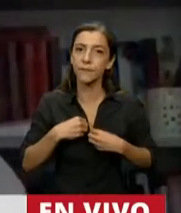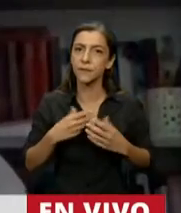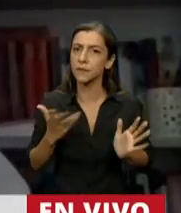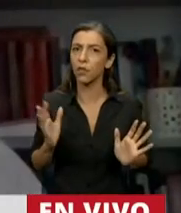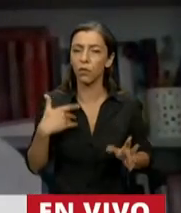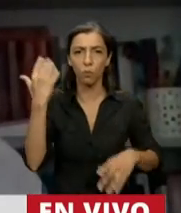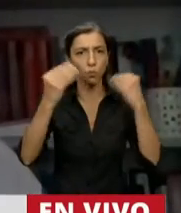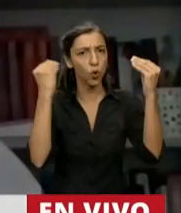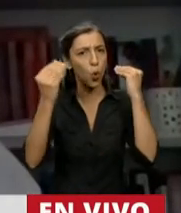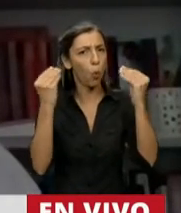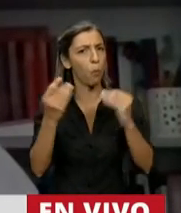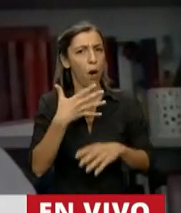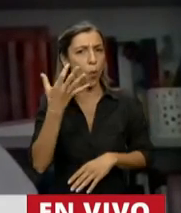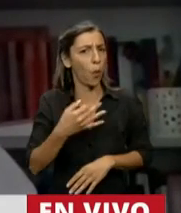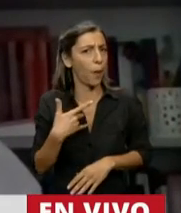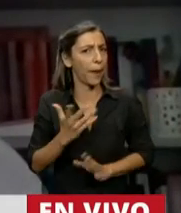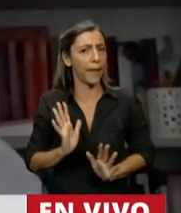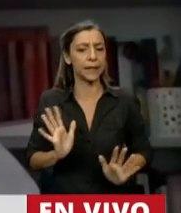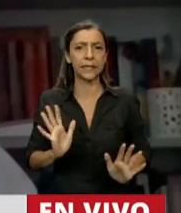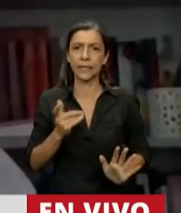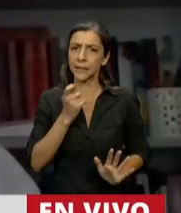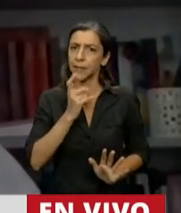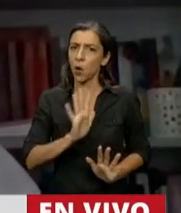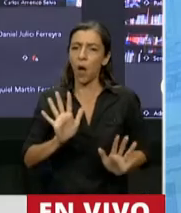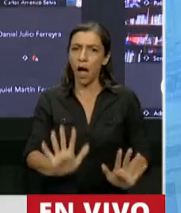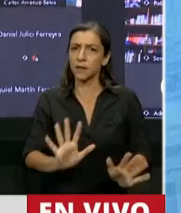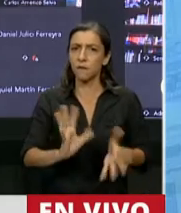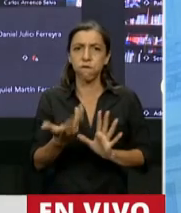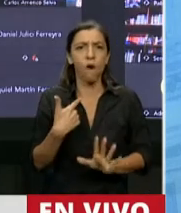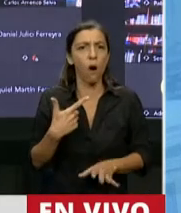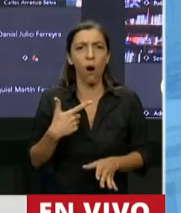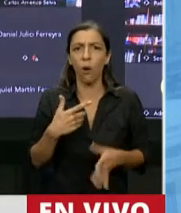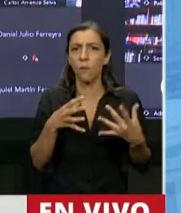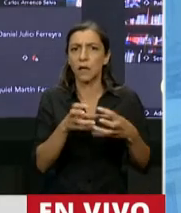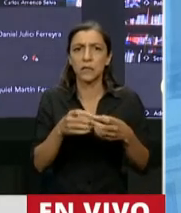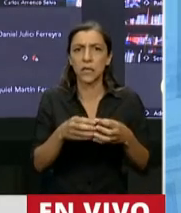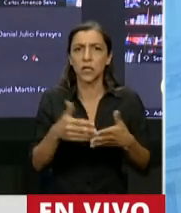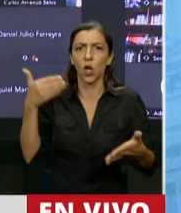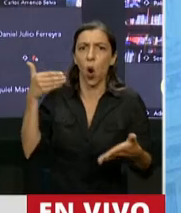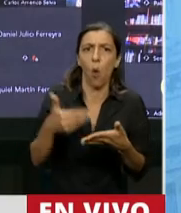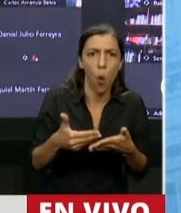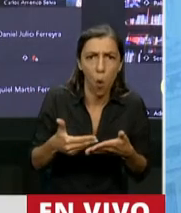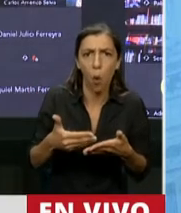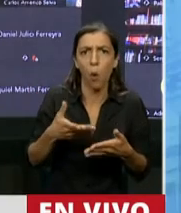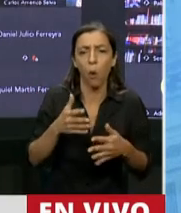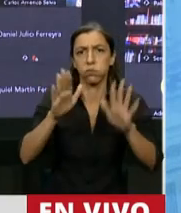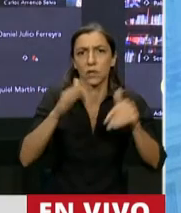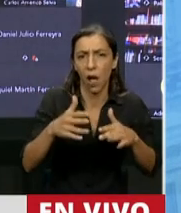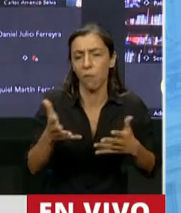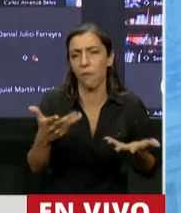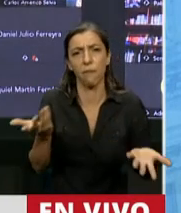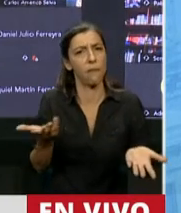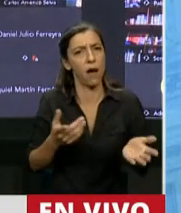sesión convocada en forma express sin cumplir lo establecido en el protocolo firmado